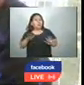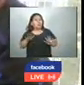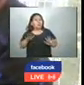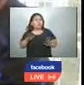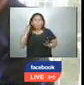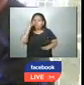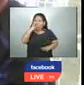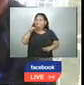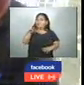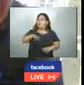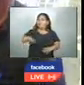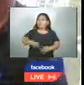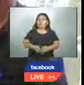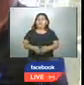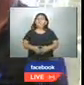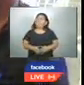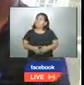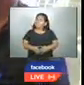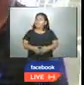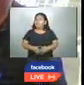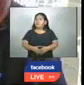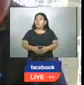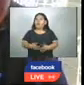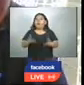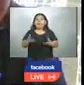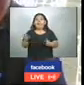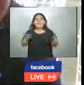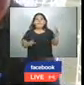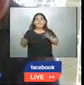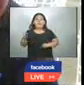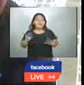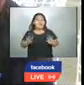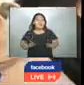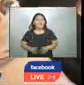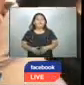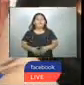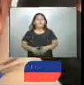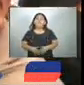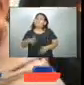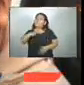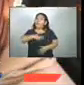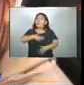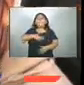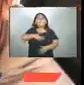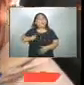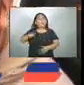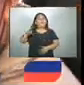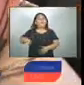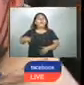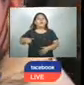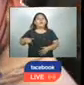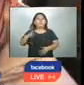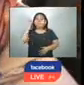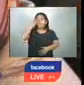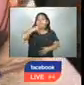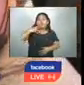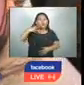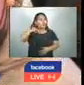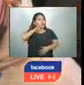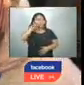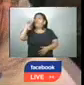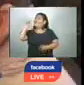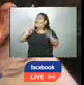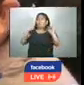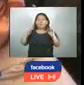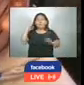modificado, sí, dan más ganas de visitarlo. Me gusta estar aquí, es muy bonito todo lo que